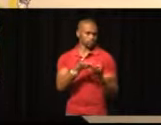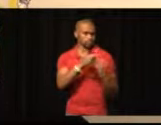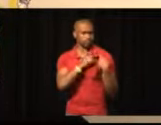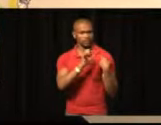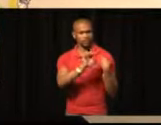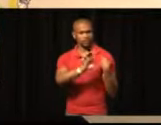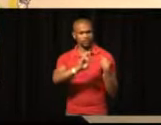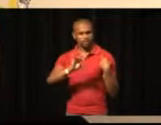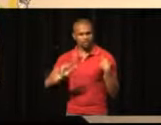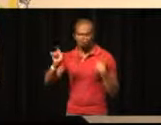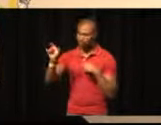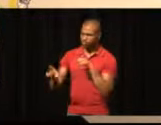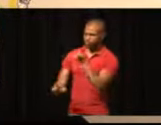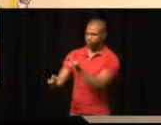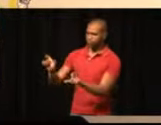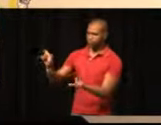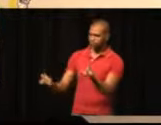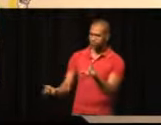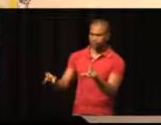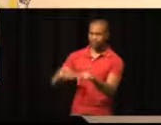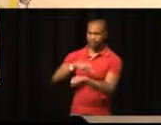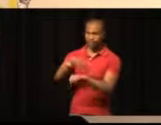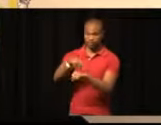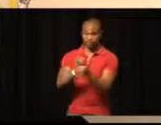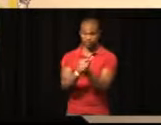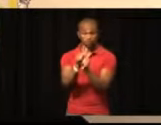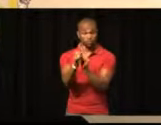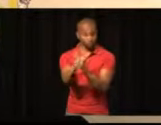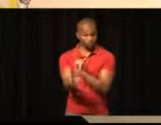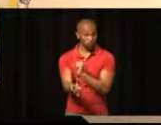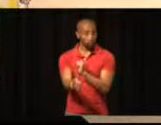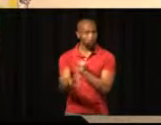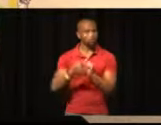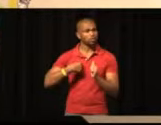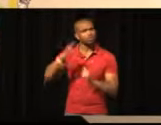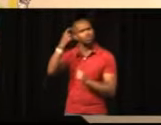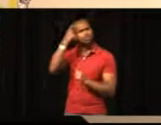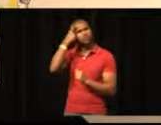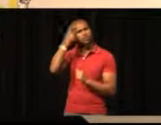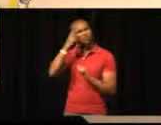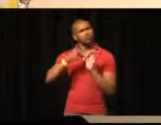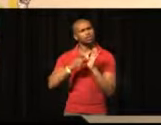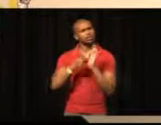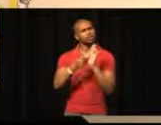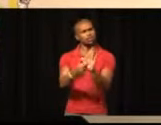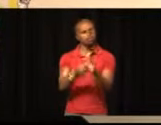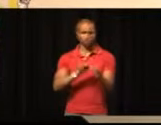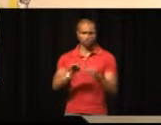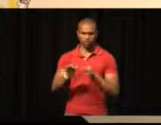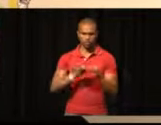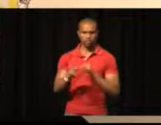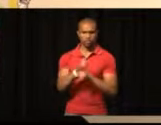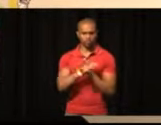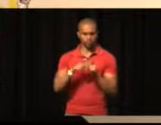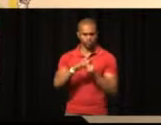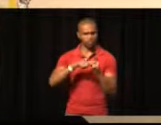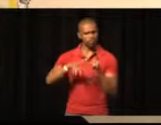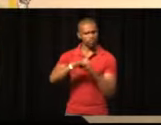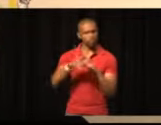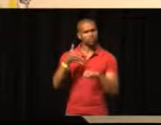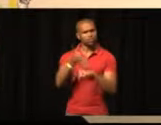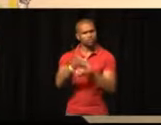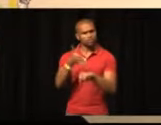papel de cada entidad en el Sistema Nacional de Esporte. Pensar en esos indicadores para proyectos sociales de